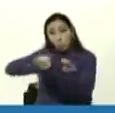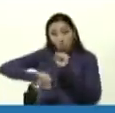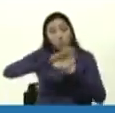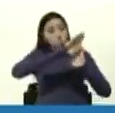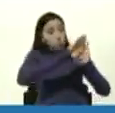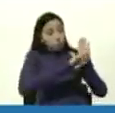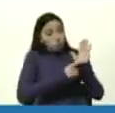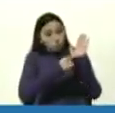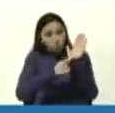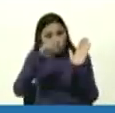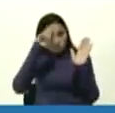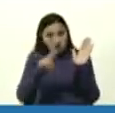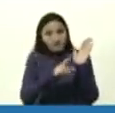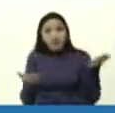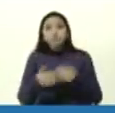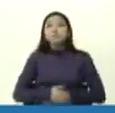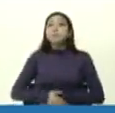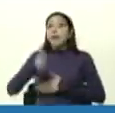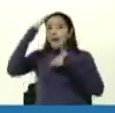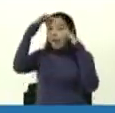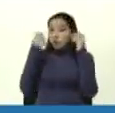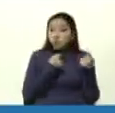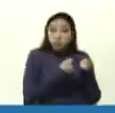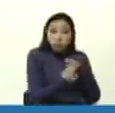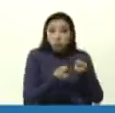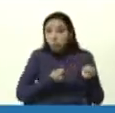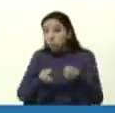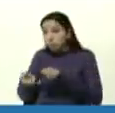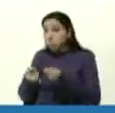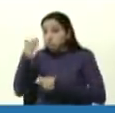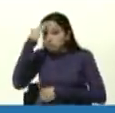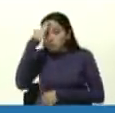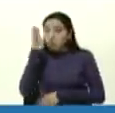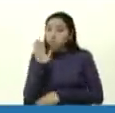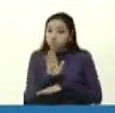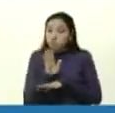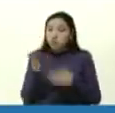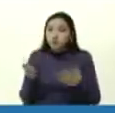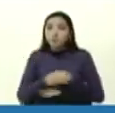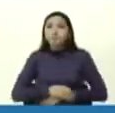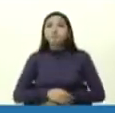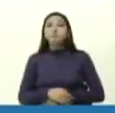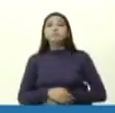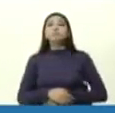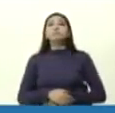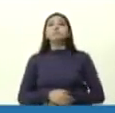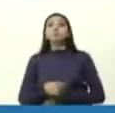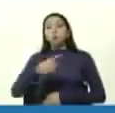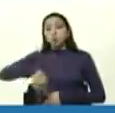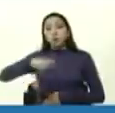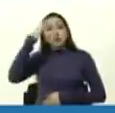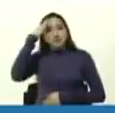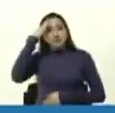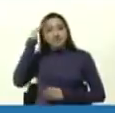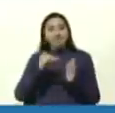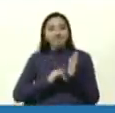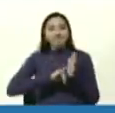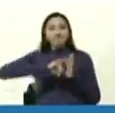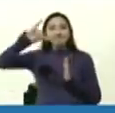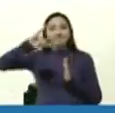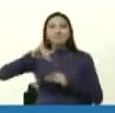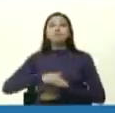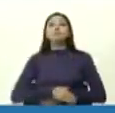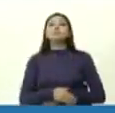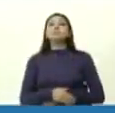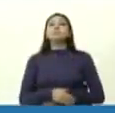en atención del control que debemos tener de la pandemia que se encuentra ahorita, ustedes bien lo saben, en una etapa